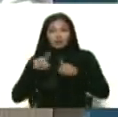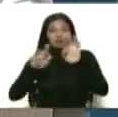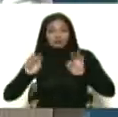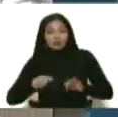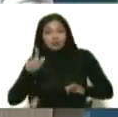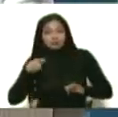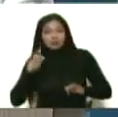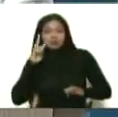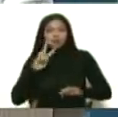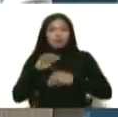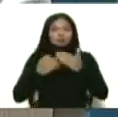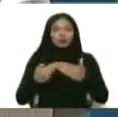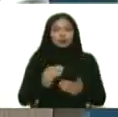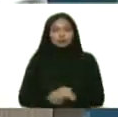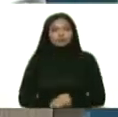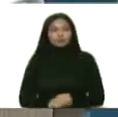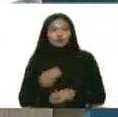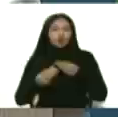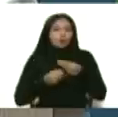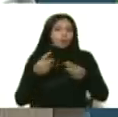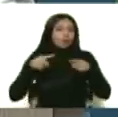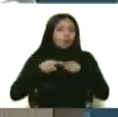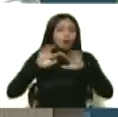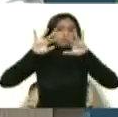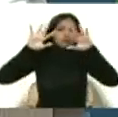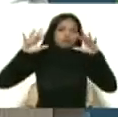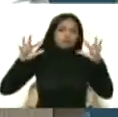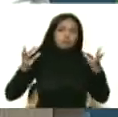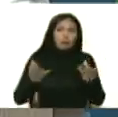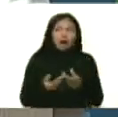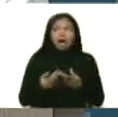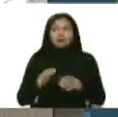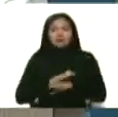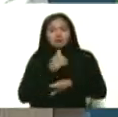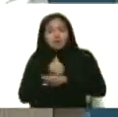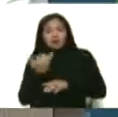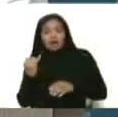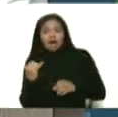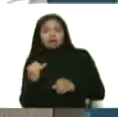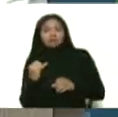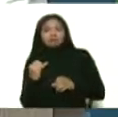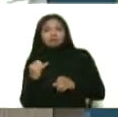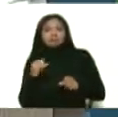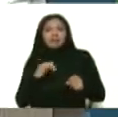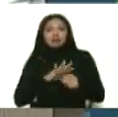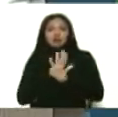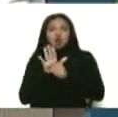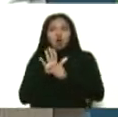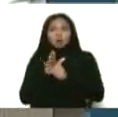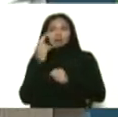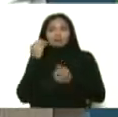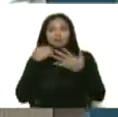grave como la pandemia global por COVID-19 para tratar de, a través de la mentira,